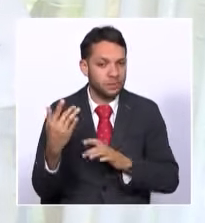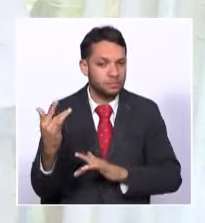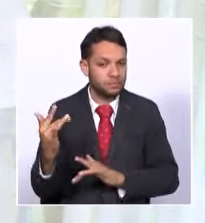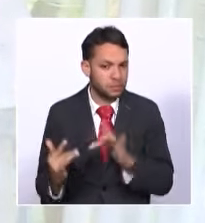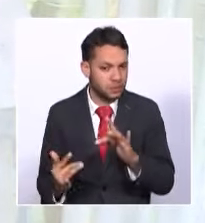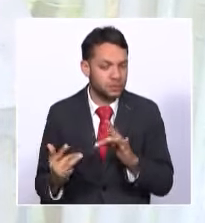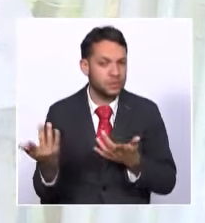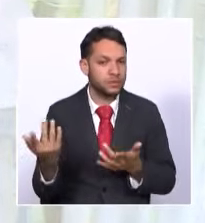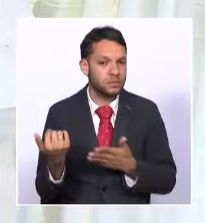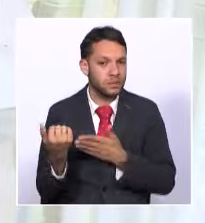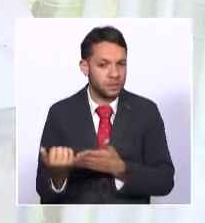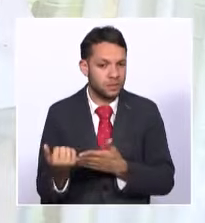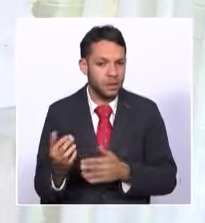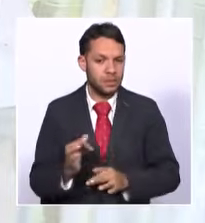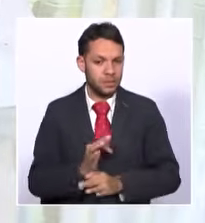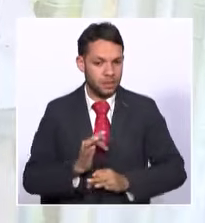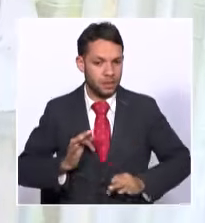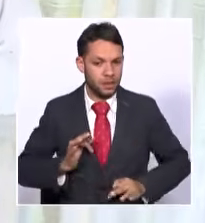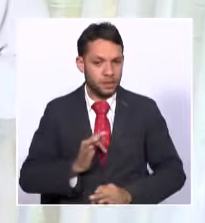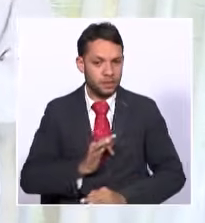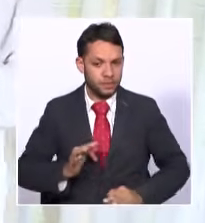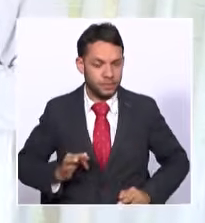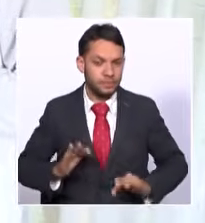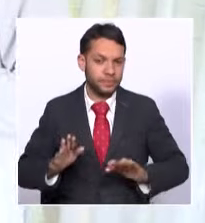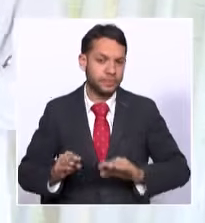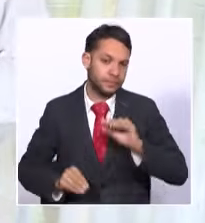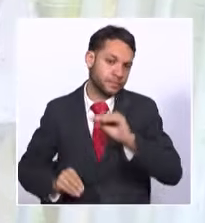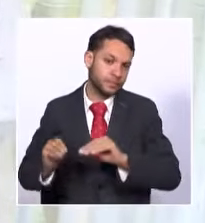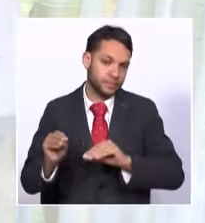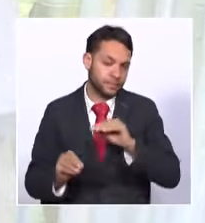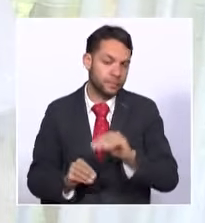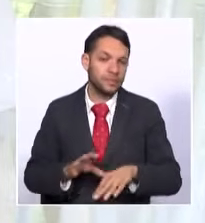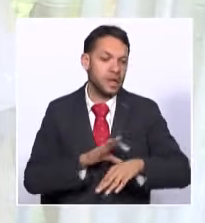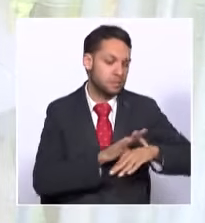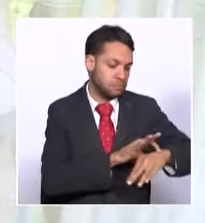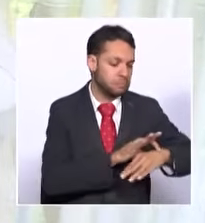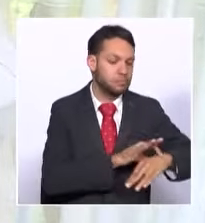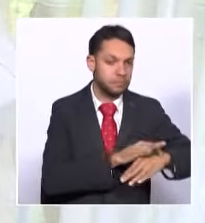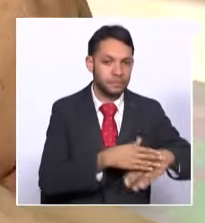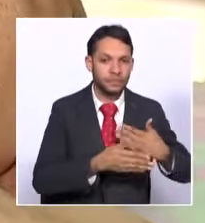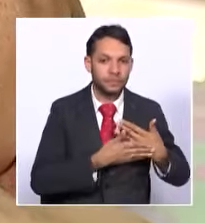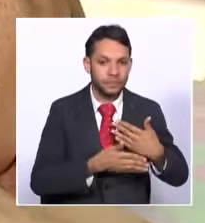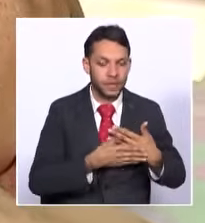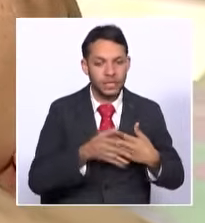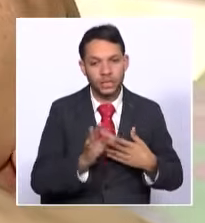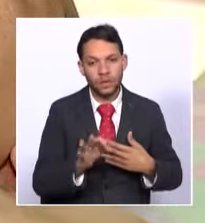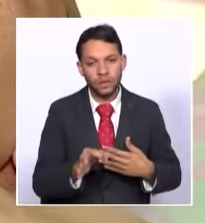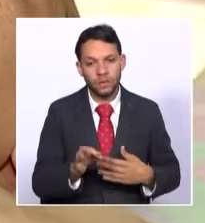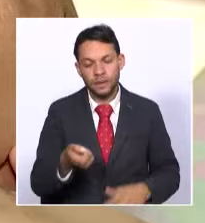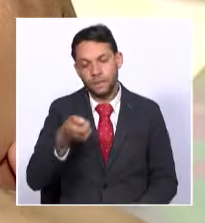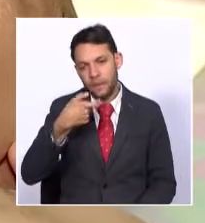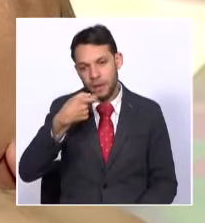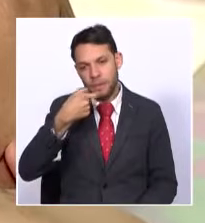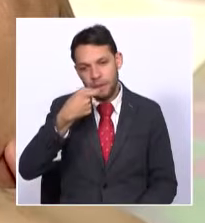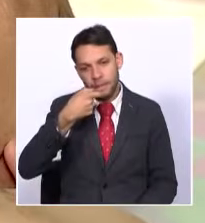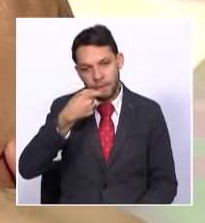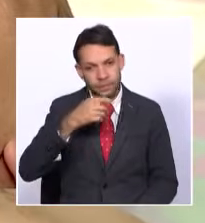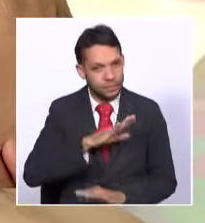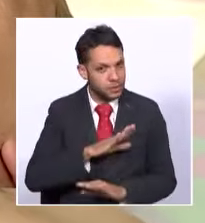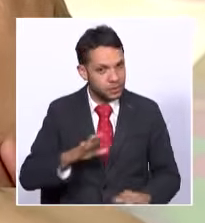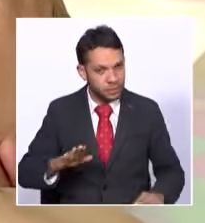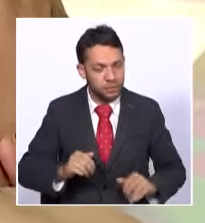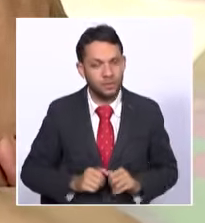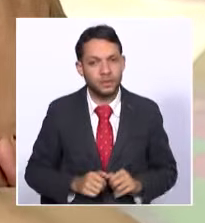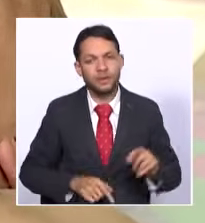hacerle otro tipo de terapias. Claro, el doctor podría estar tomando medicamentos para eso, pero